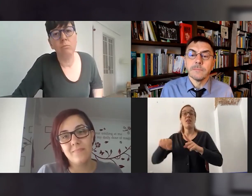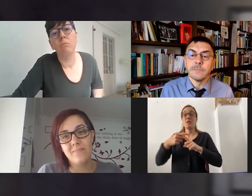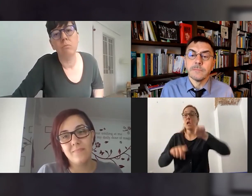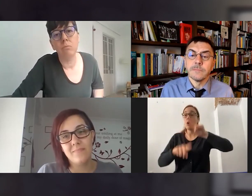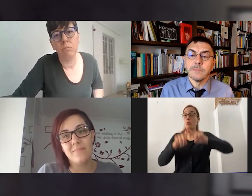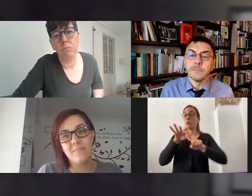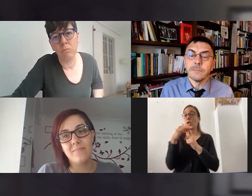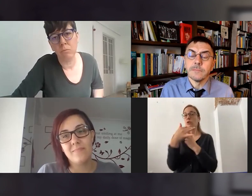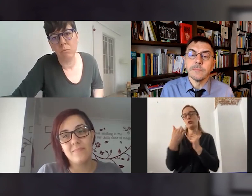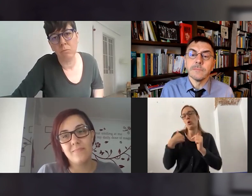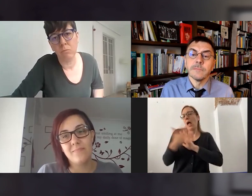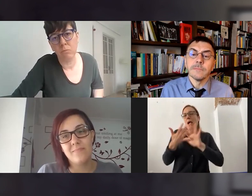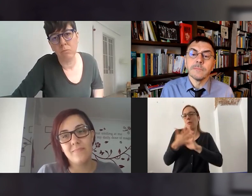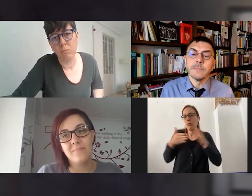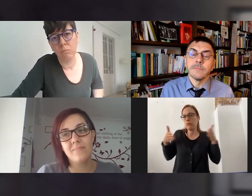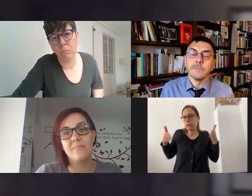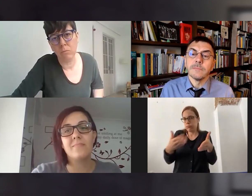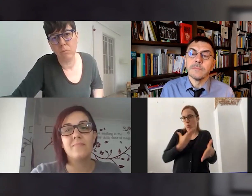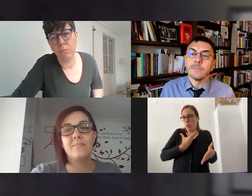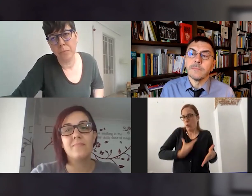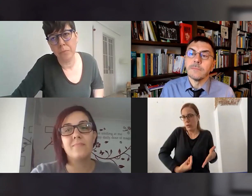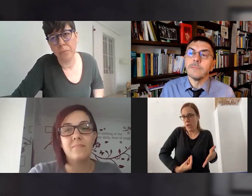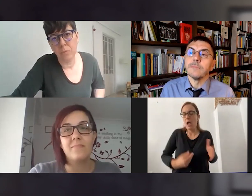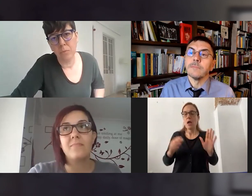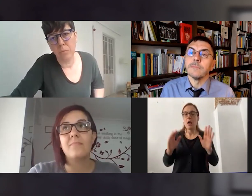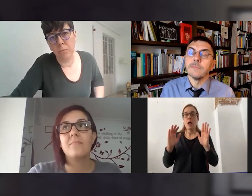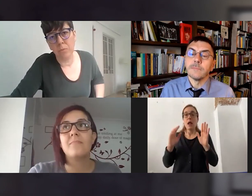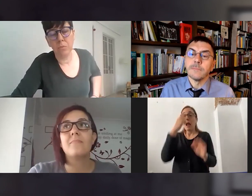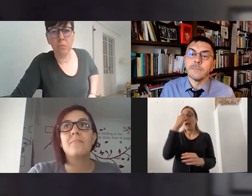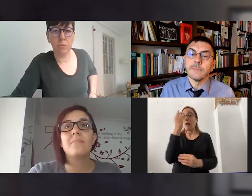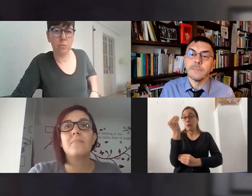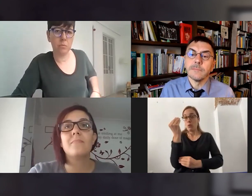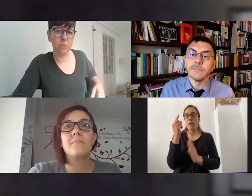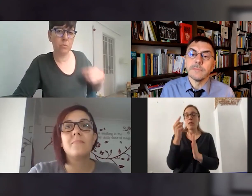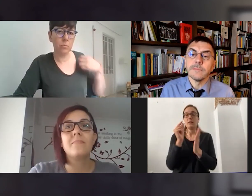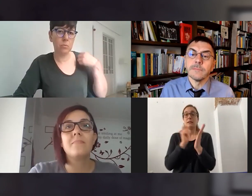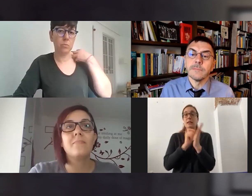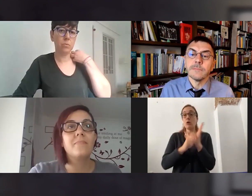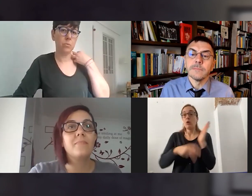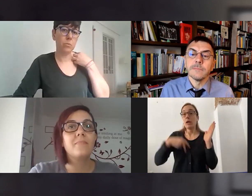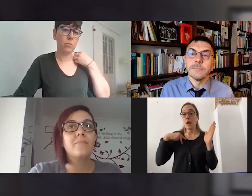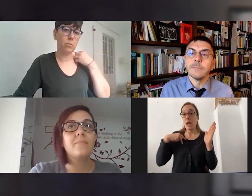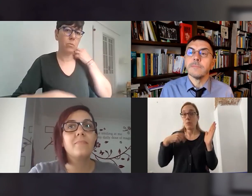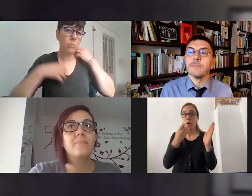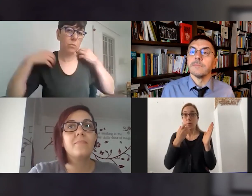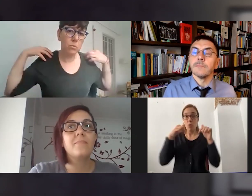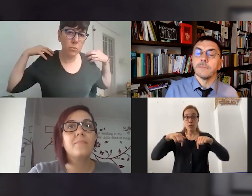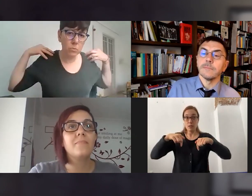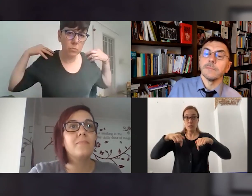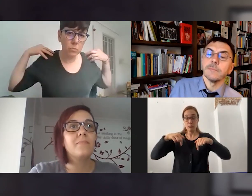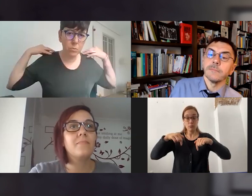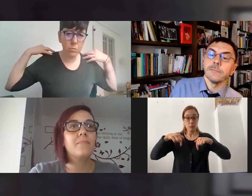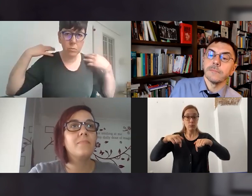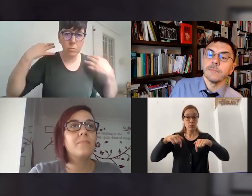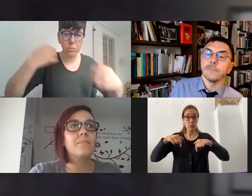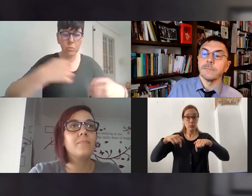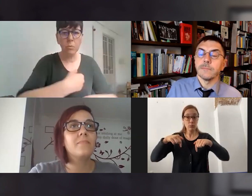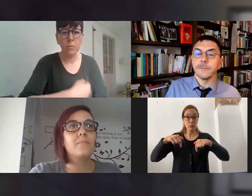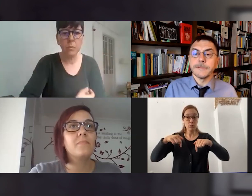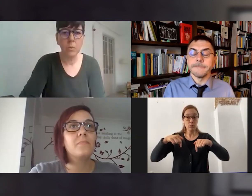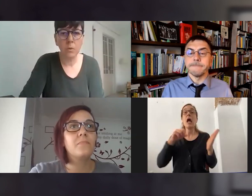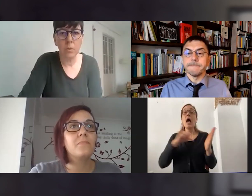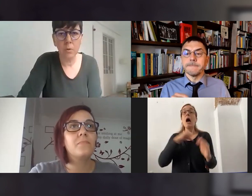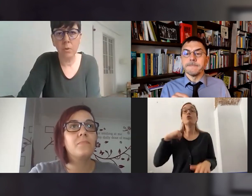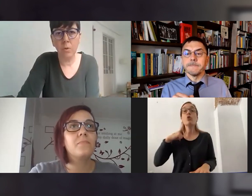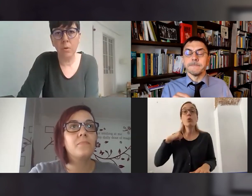la referencia a la región de Murcia, pues muy jerarquizado. Bueno, la figura del secretario general del secretario general autonómico